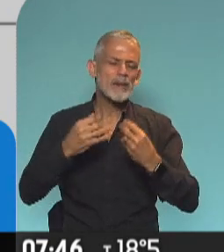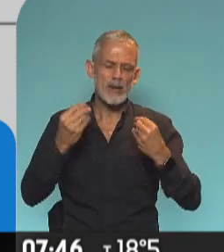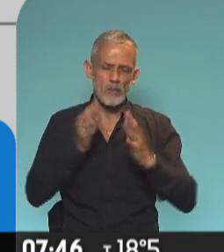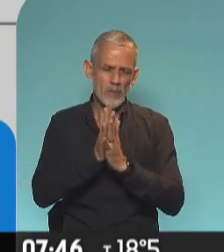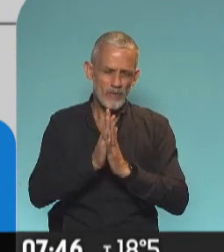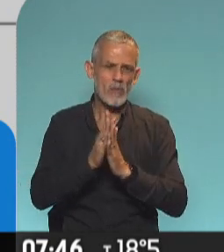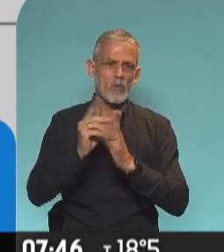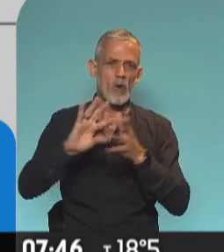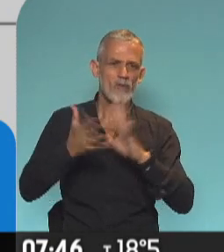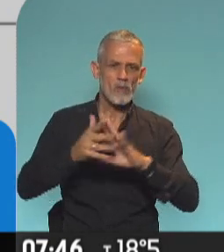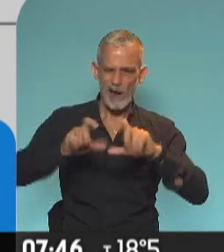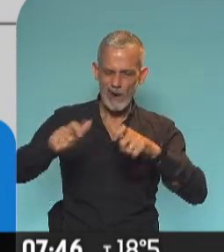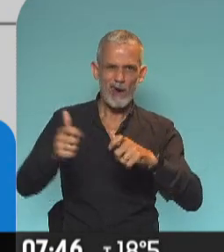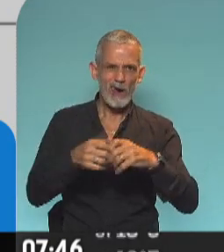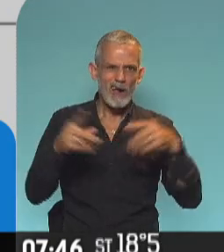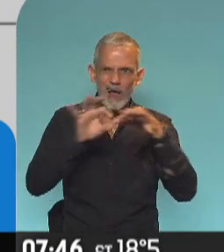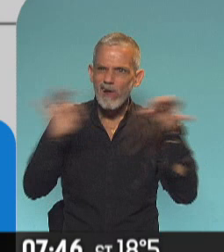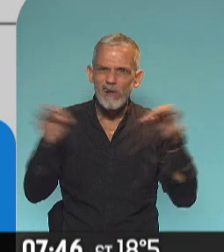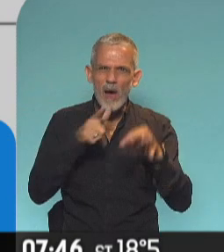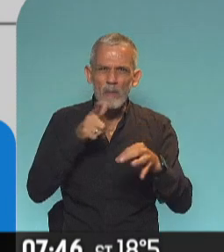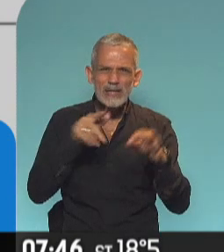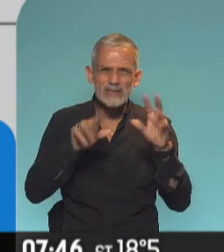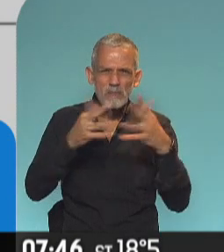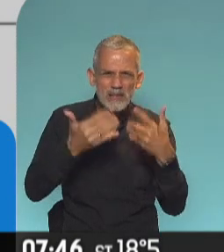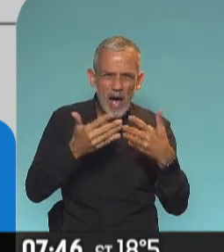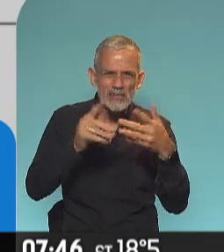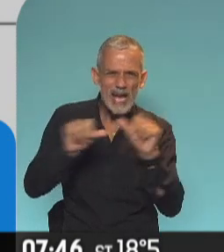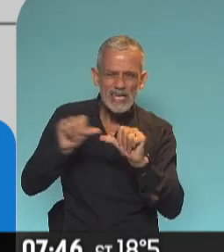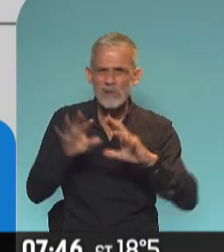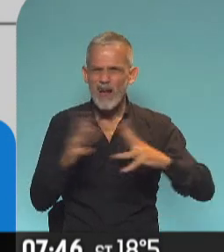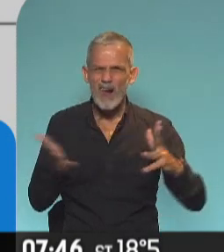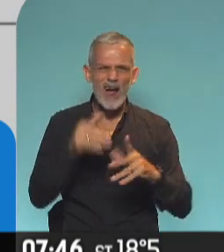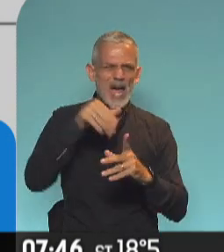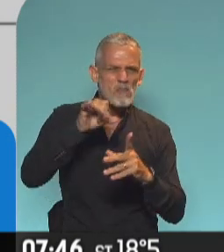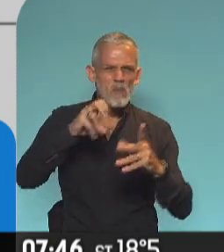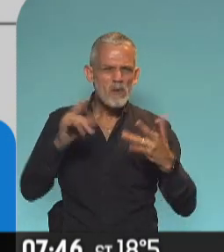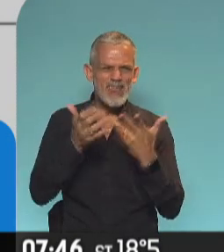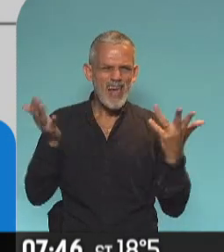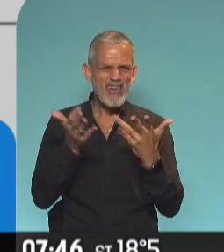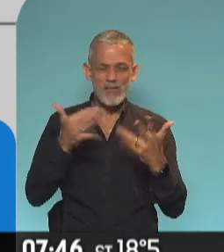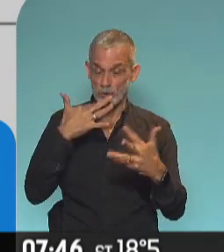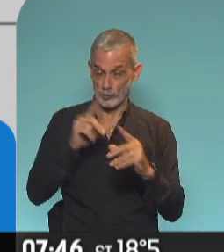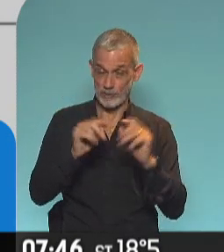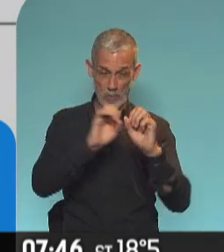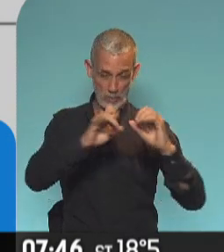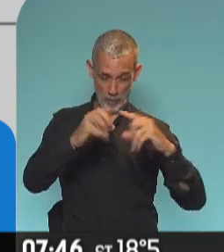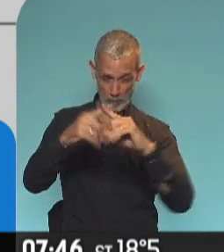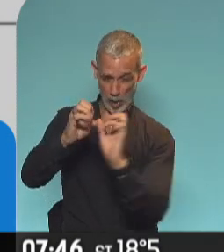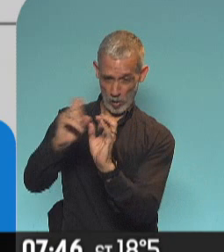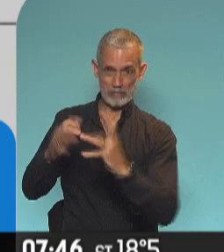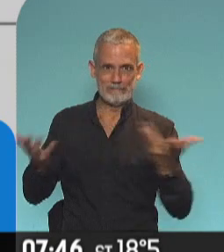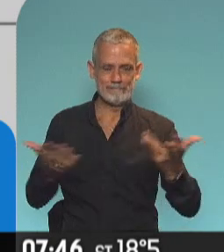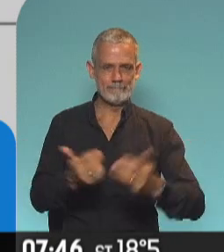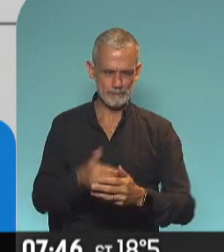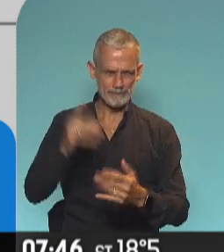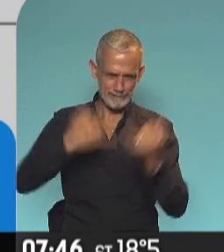así como una fórmula química difícil de tratar de entender? A ver, movilidad, ¿cómo es? Bueno, lo que significa esto,